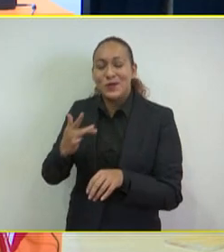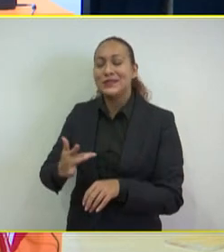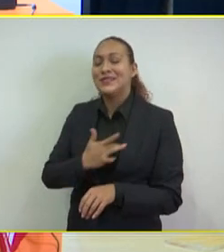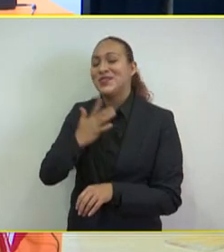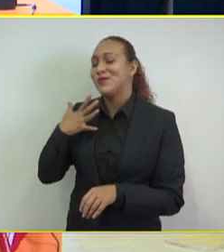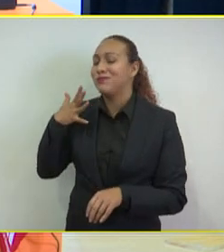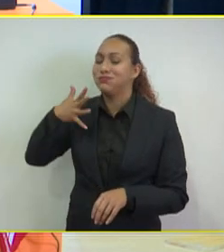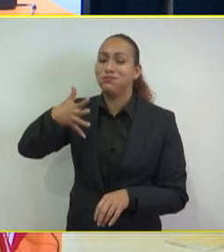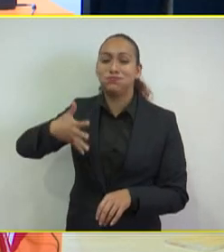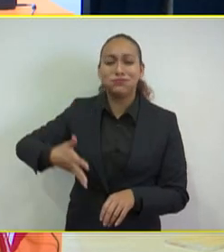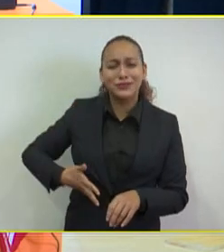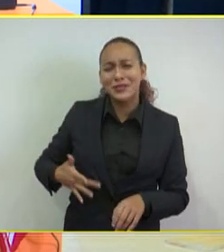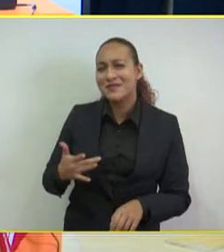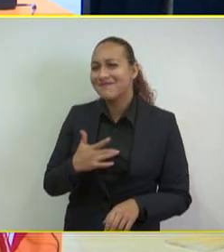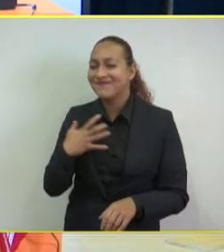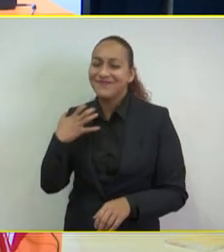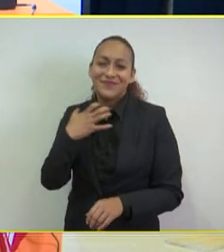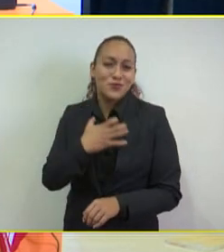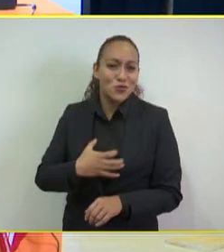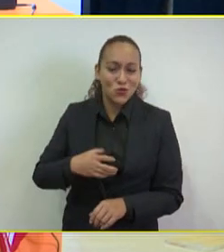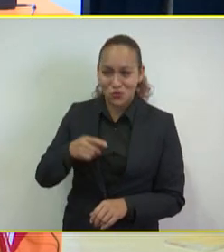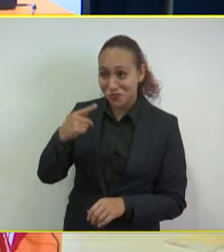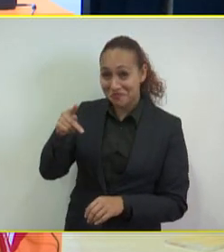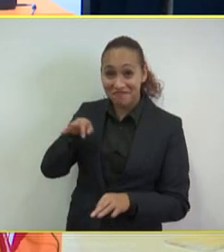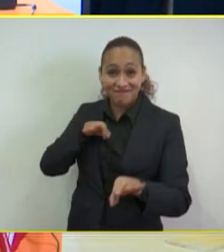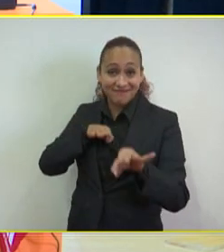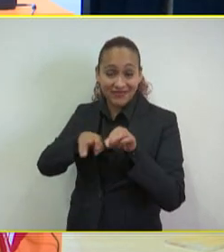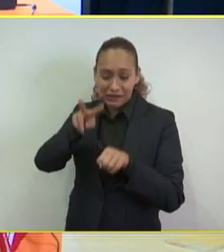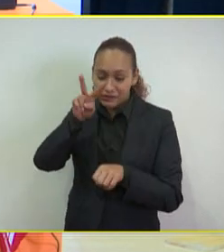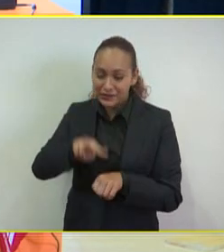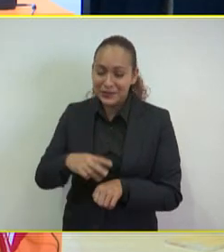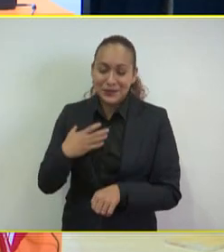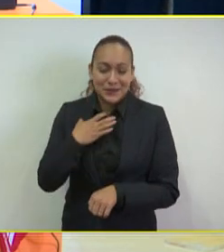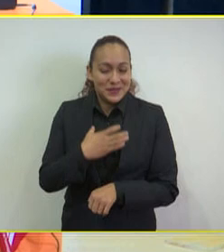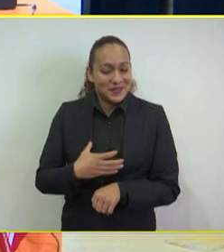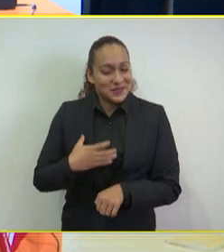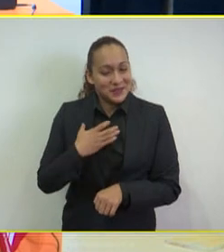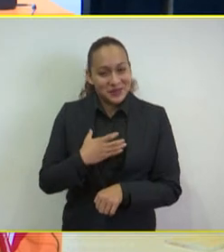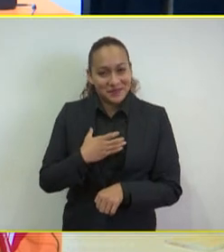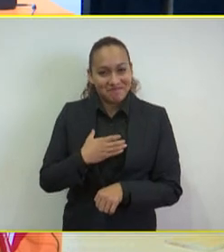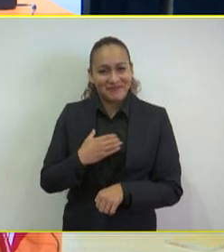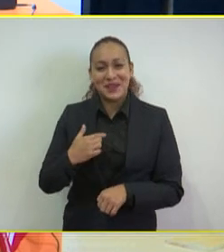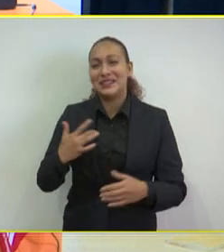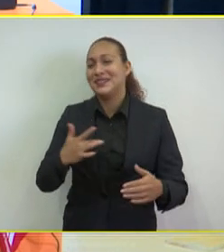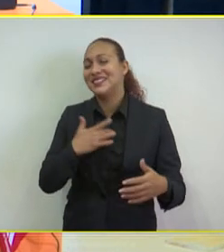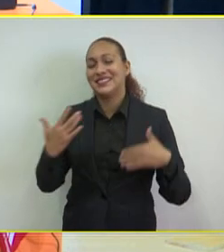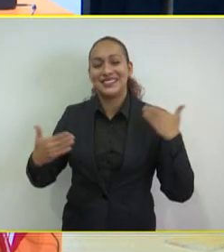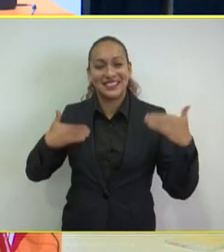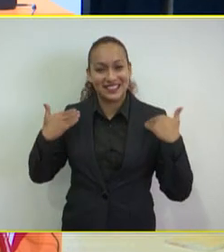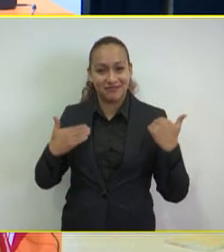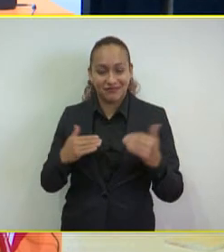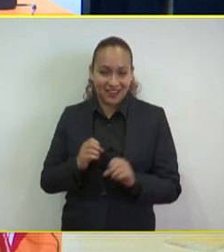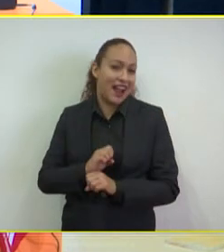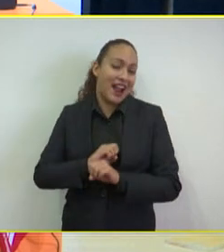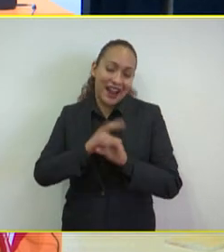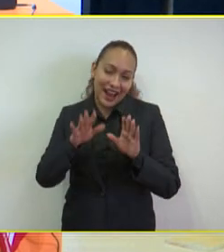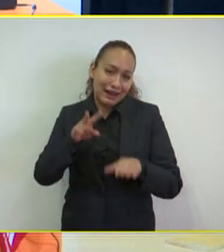muy satisfecha por el trabajo que hicieron, muchachos. Me da mucha alegría estar aquí. Nos desvelamos, pero aquí